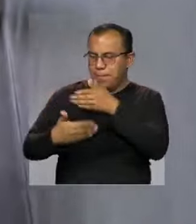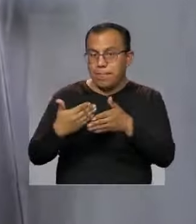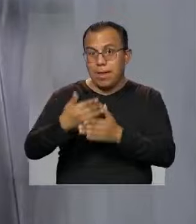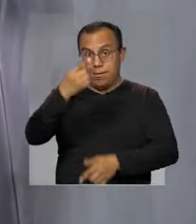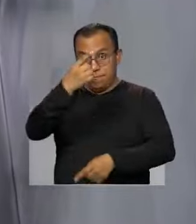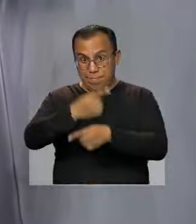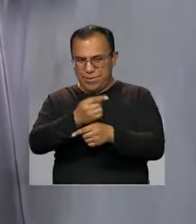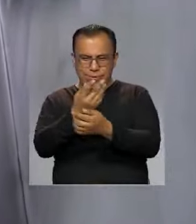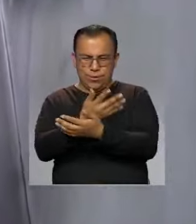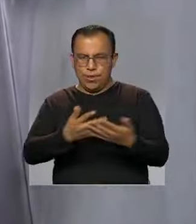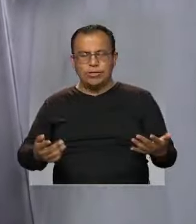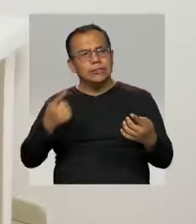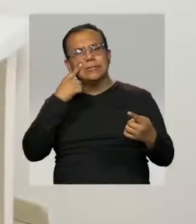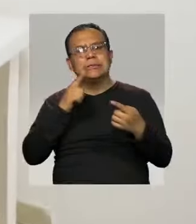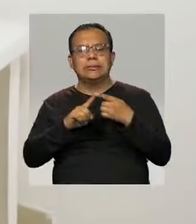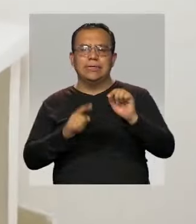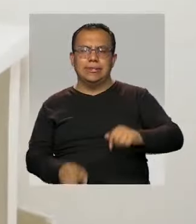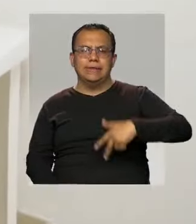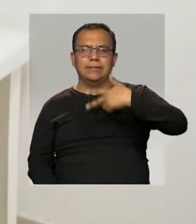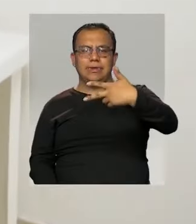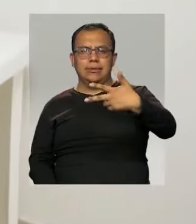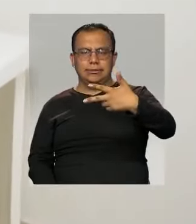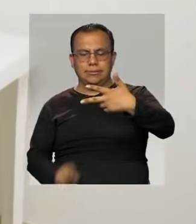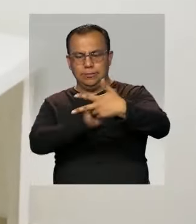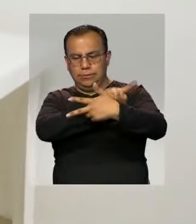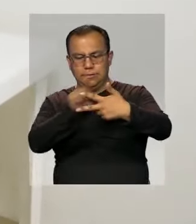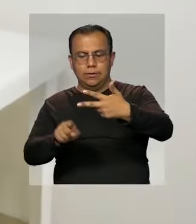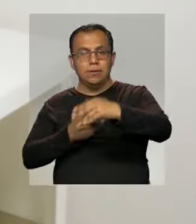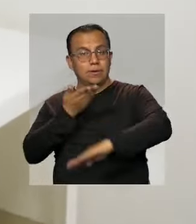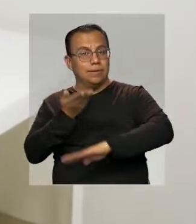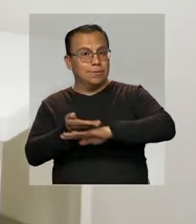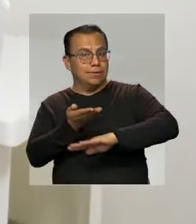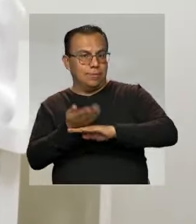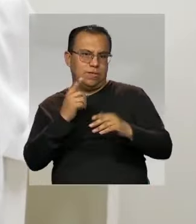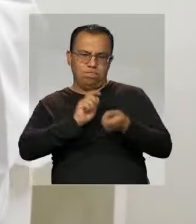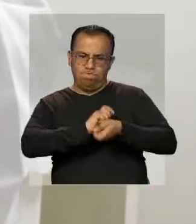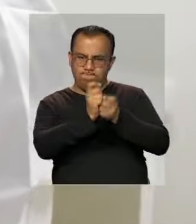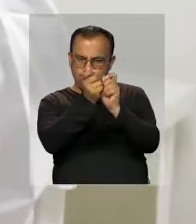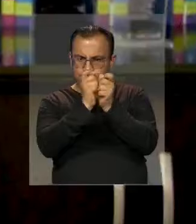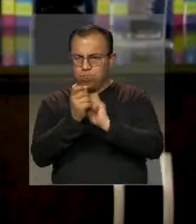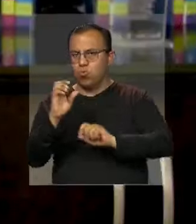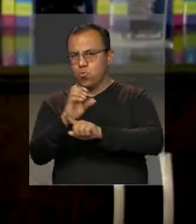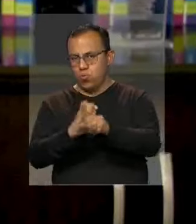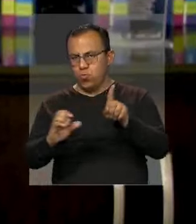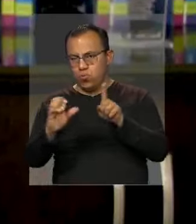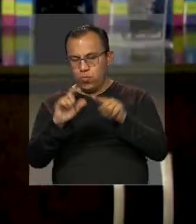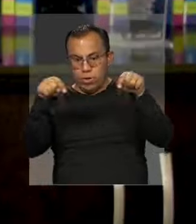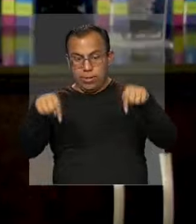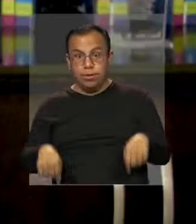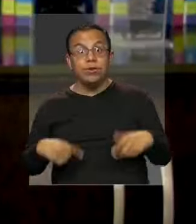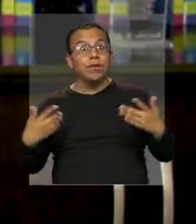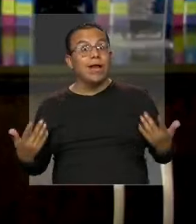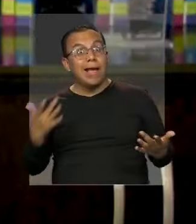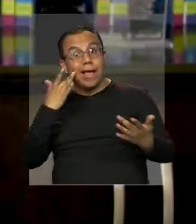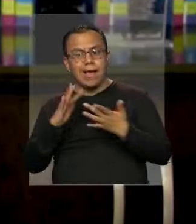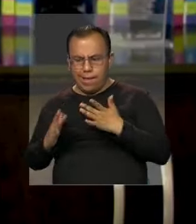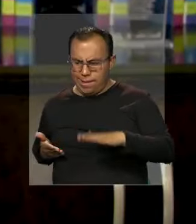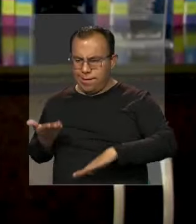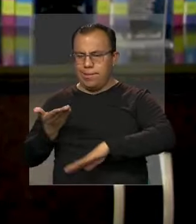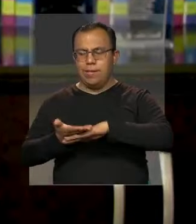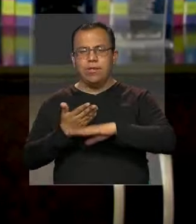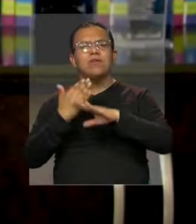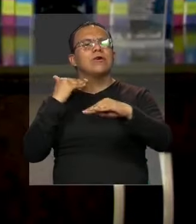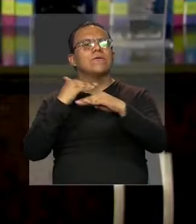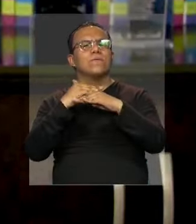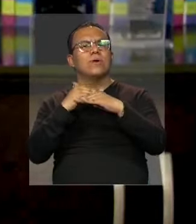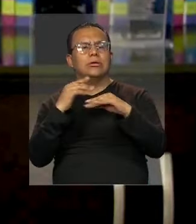contundente, en fin, vamos a tener tres apuestas muy claras. Una, en punto de transformación cultural, esta es una apuesta por la igualdad,